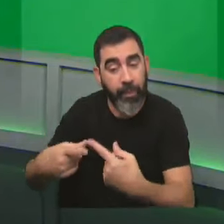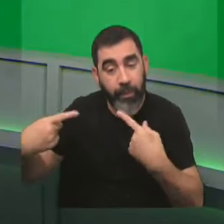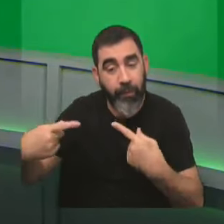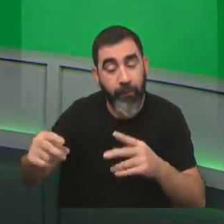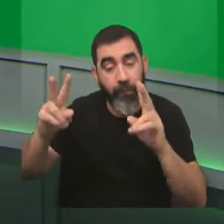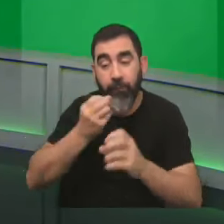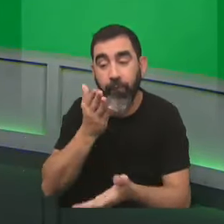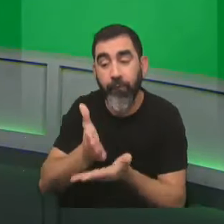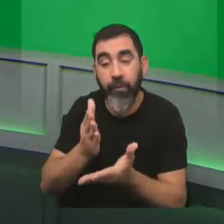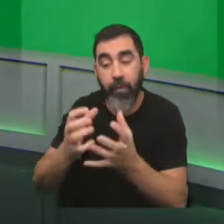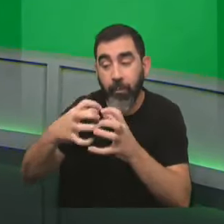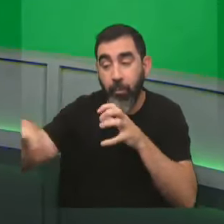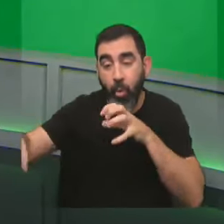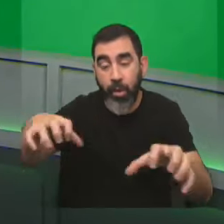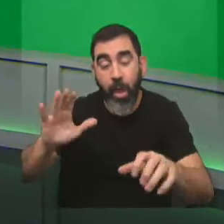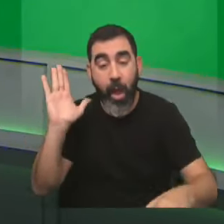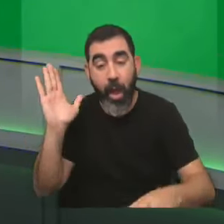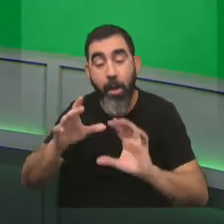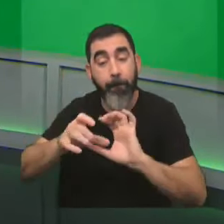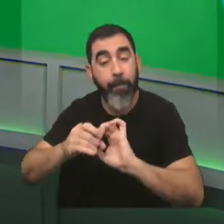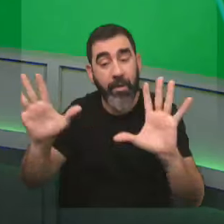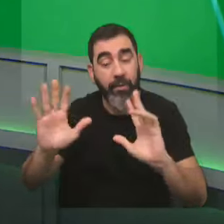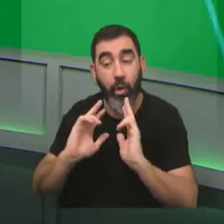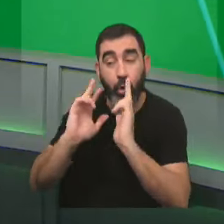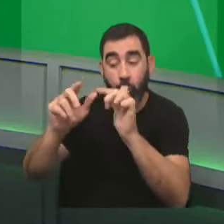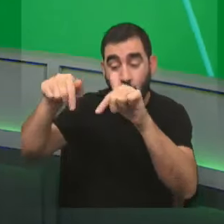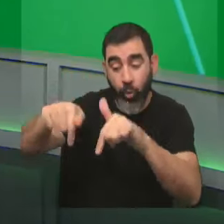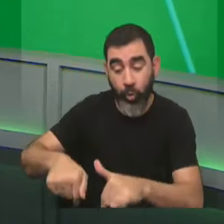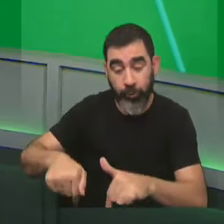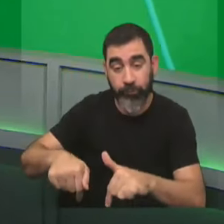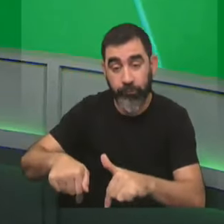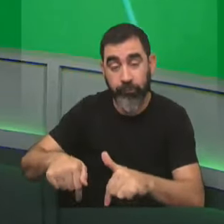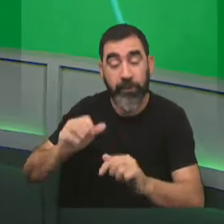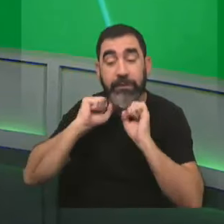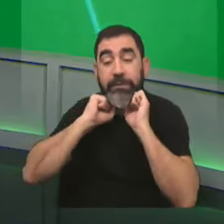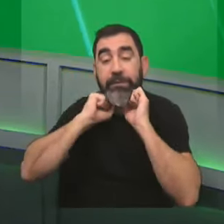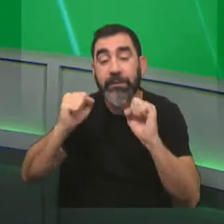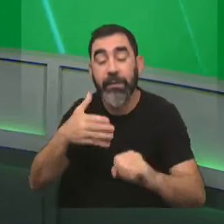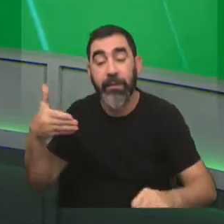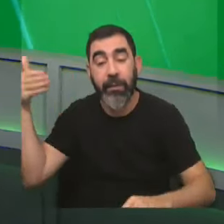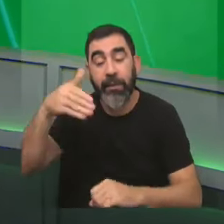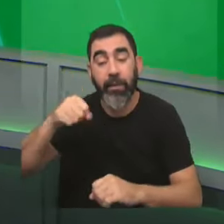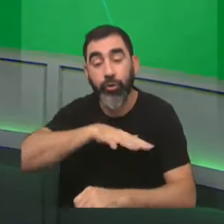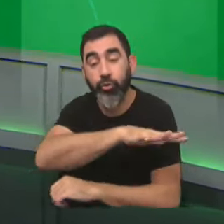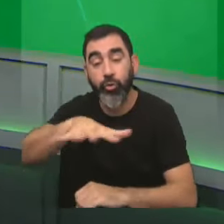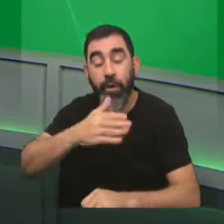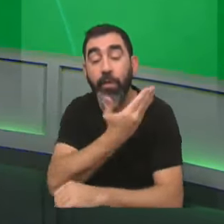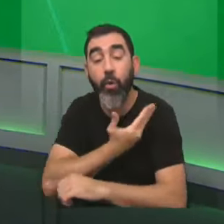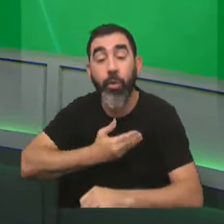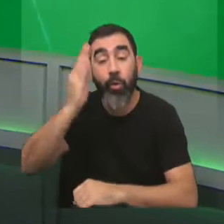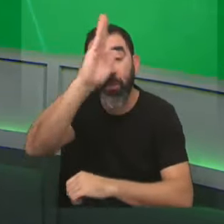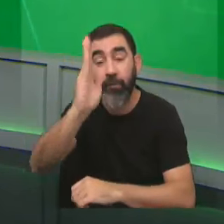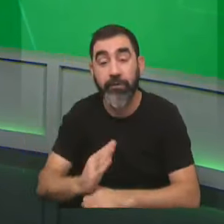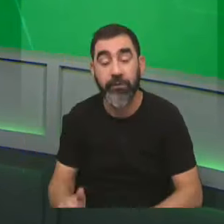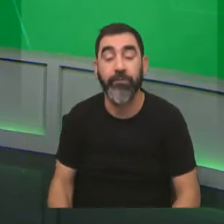favoreciendo la polarización y amenazan a la democracia así lo dijo hoy aquí la secretaria de participación social del gobierno de Brasil